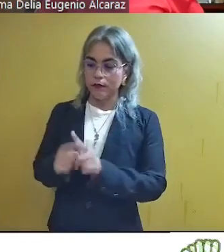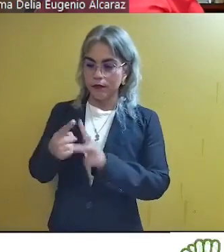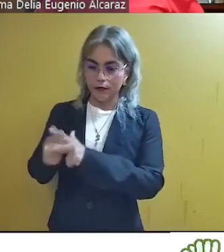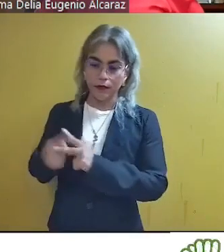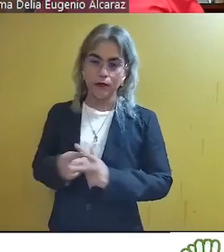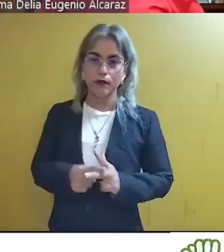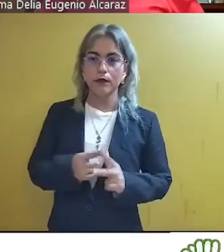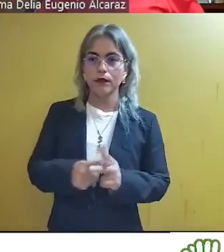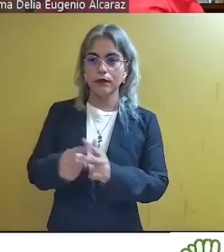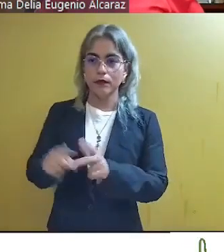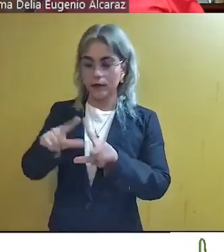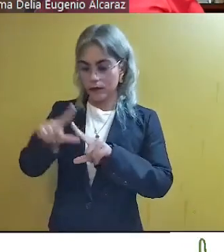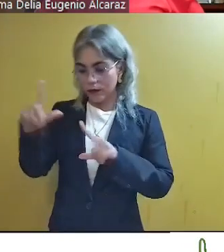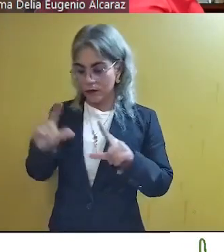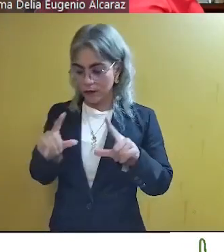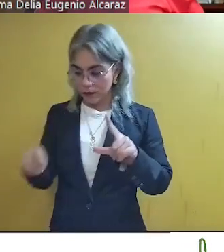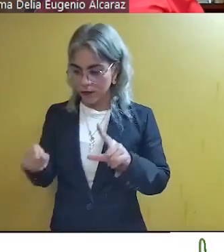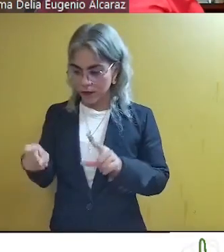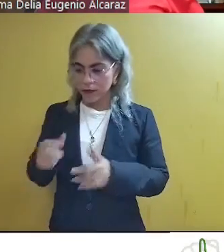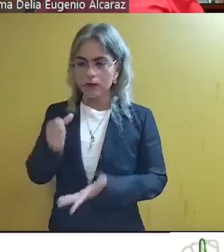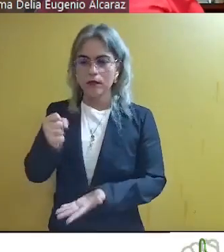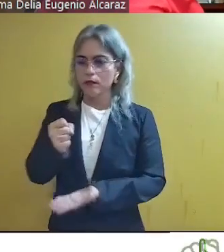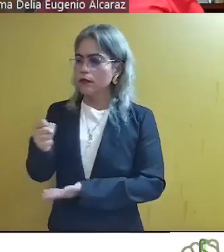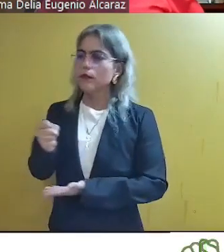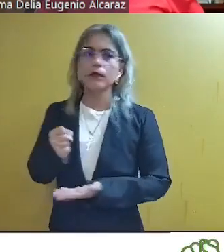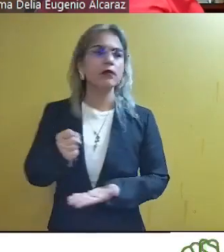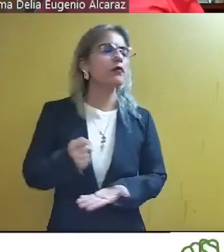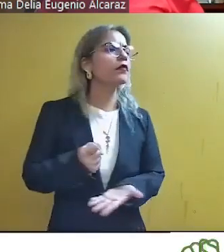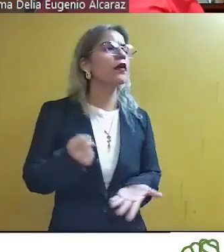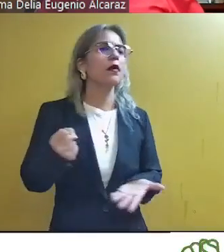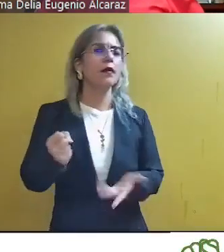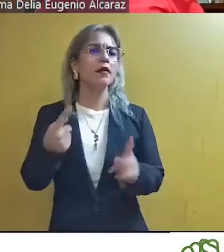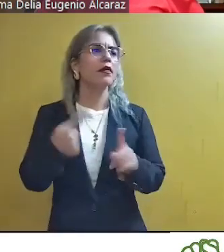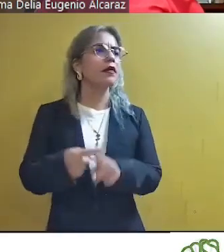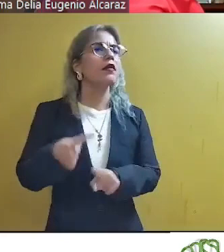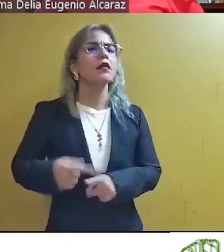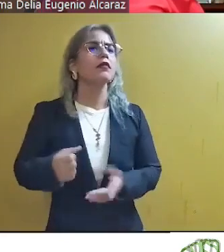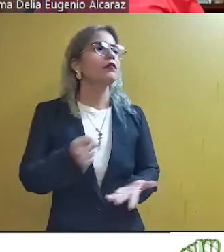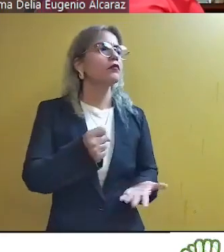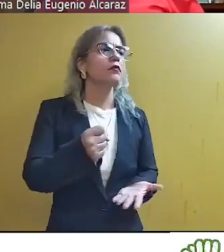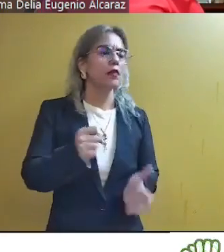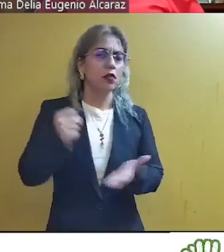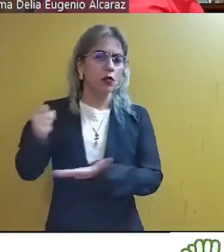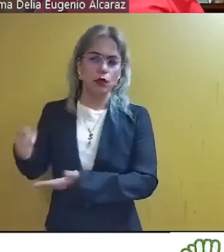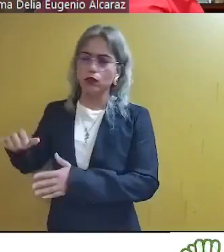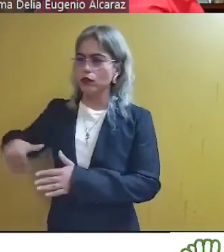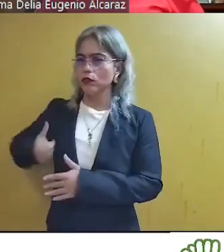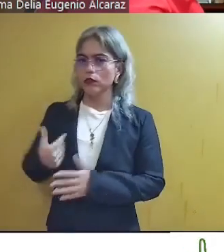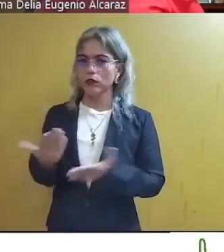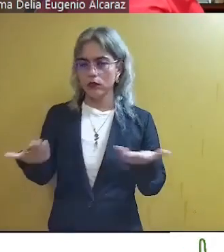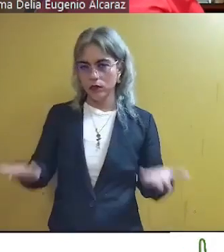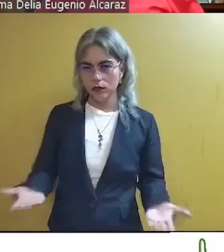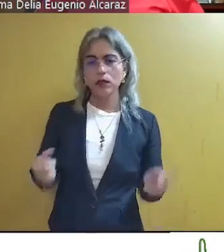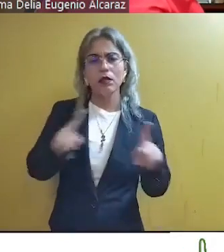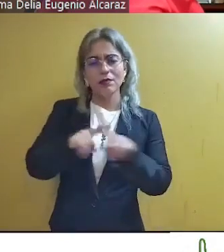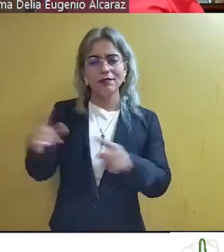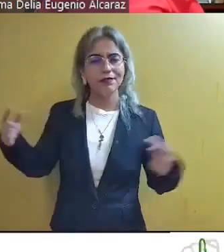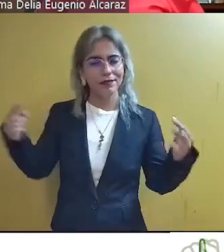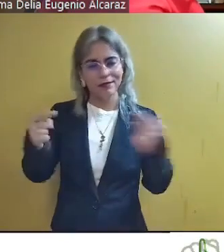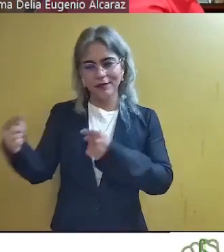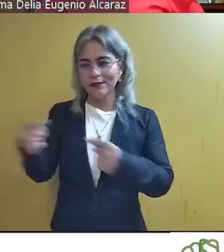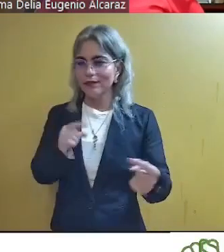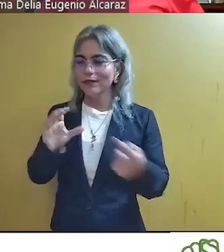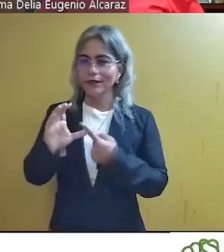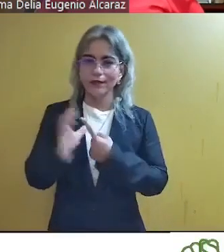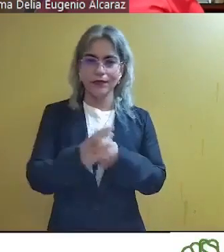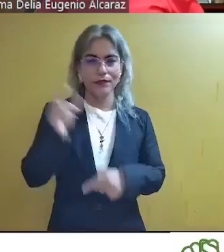de supervisar la comprobación de financiamiento, así como resolver sobre las controversias que se susciten entre los comités directivos